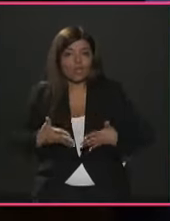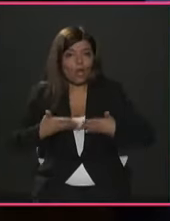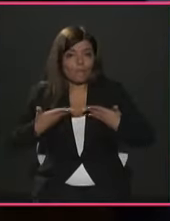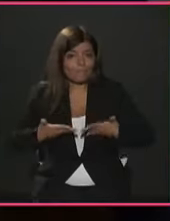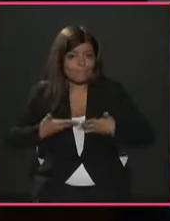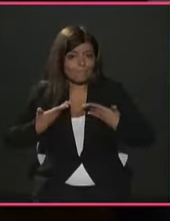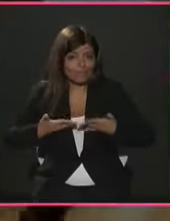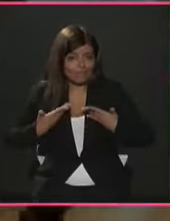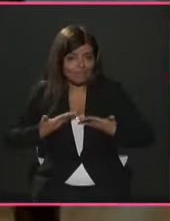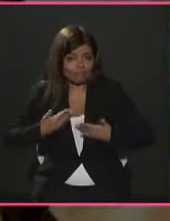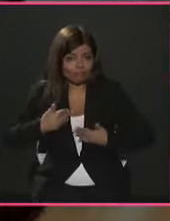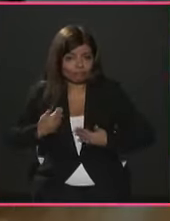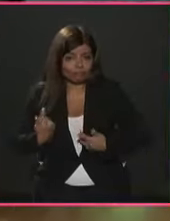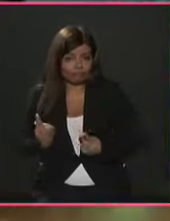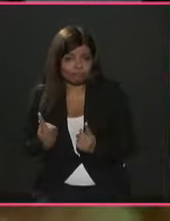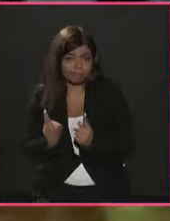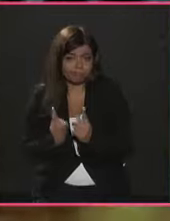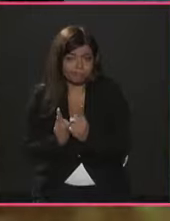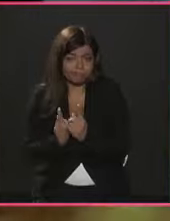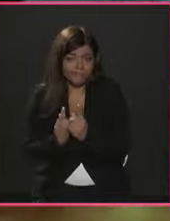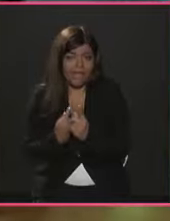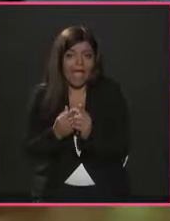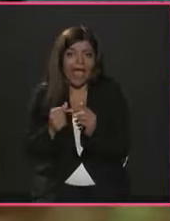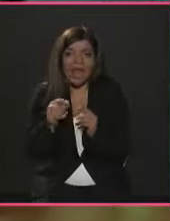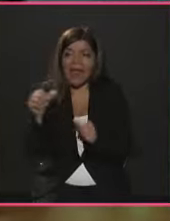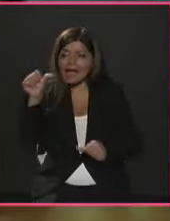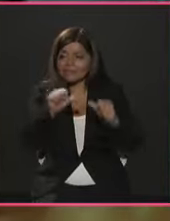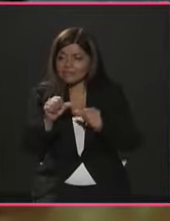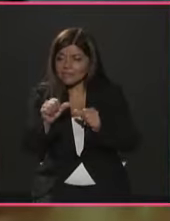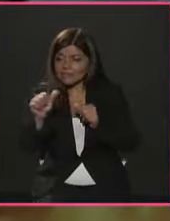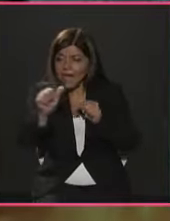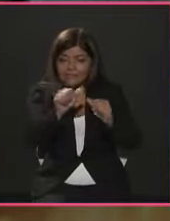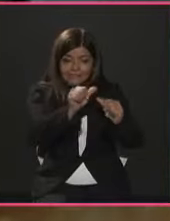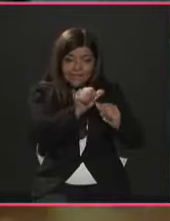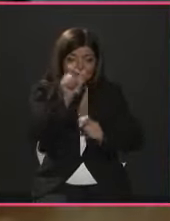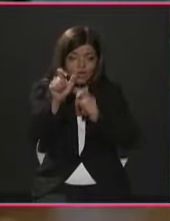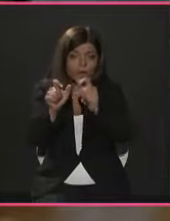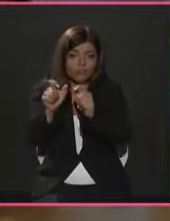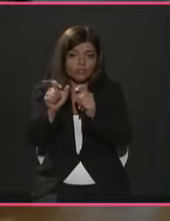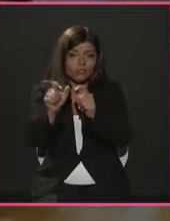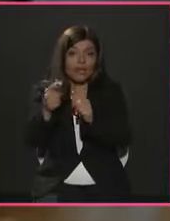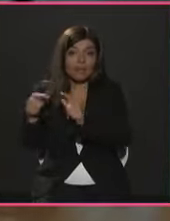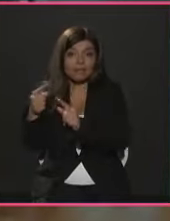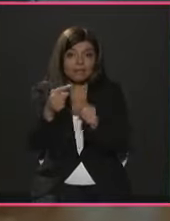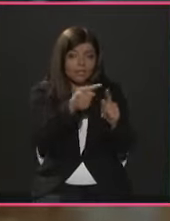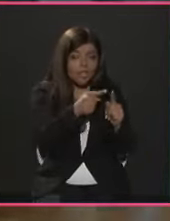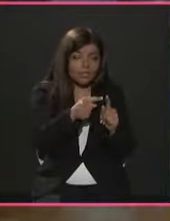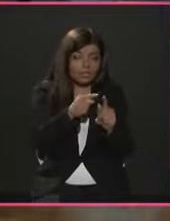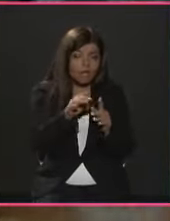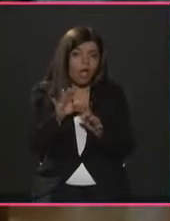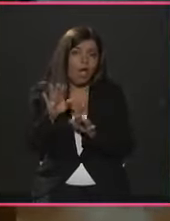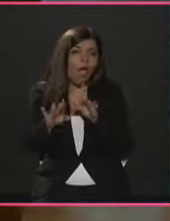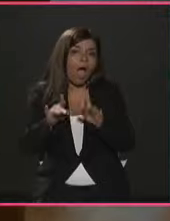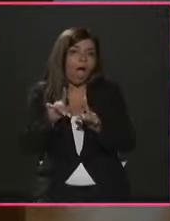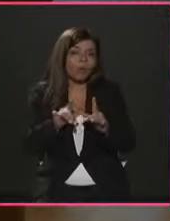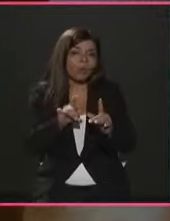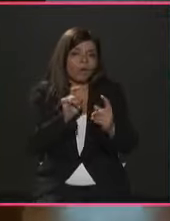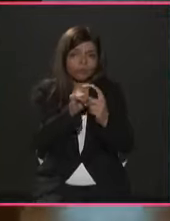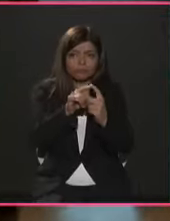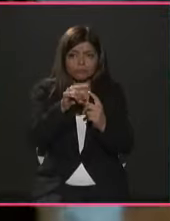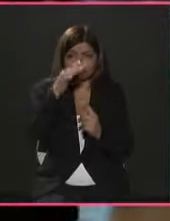no tu inspiración ir acercando la ciencia desde distintos ámbitos eh A quienes quizás no tienen un contacto